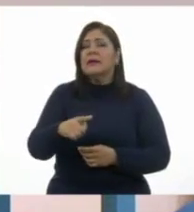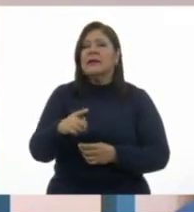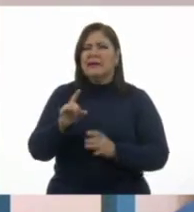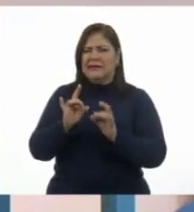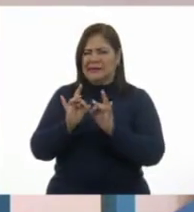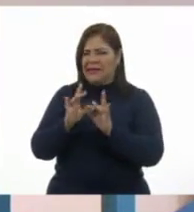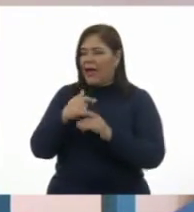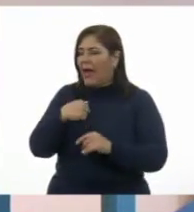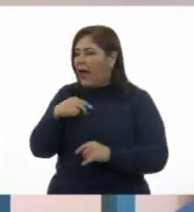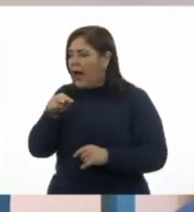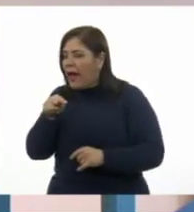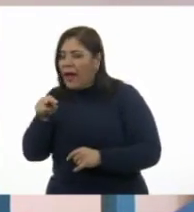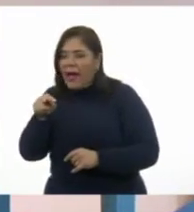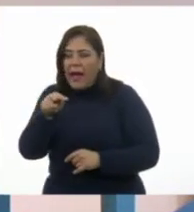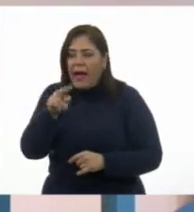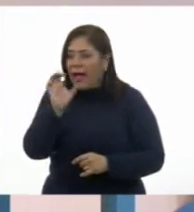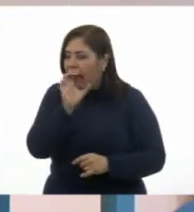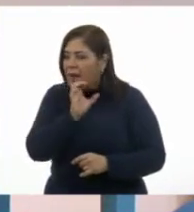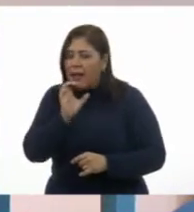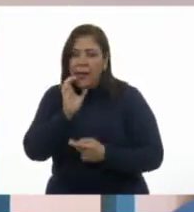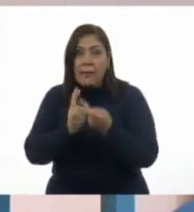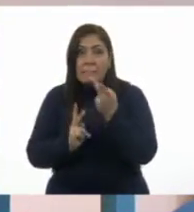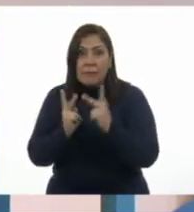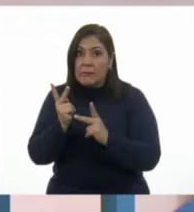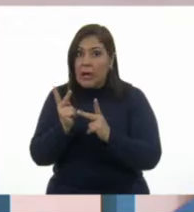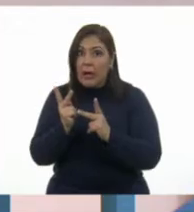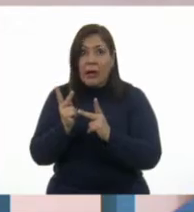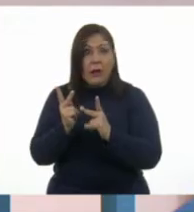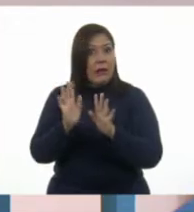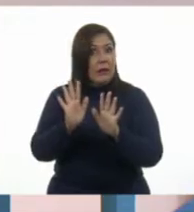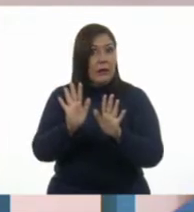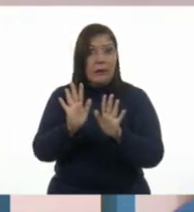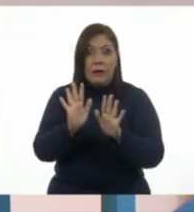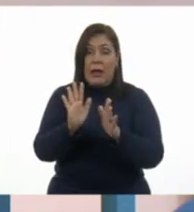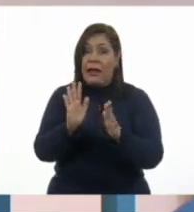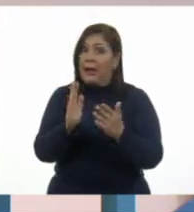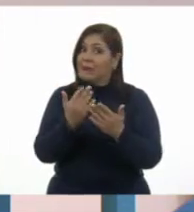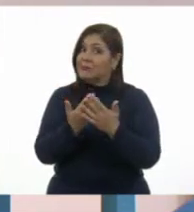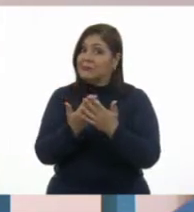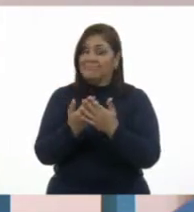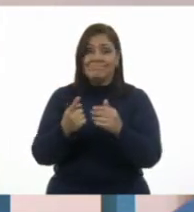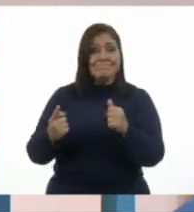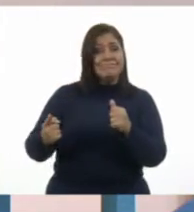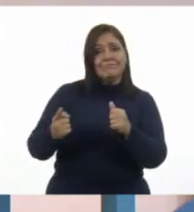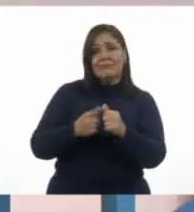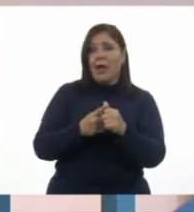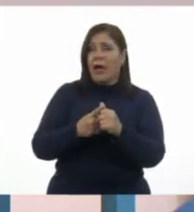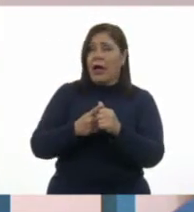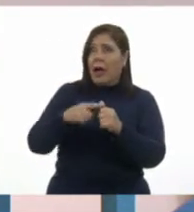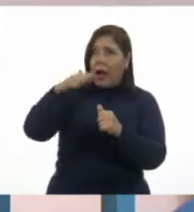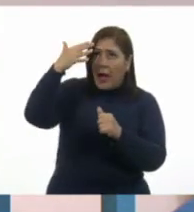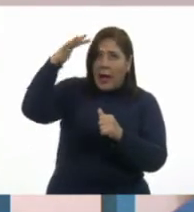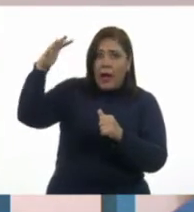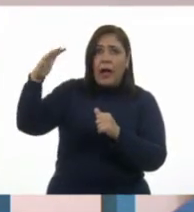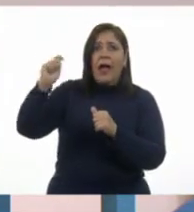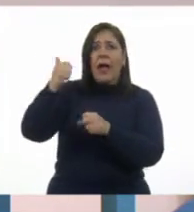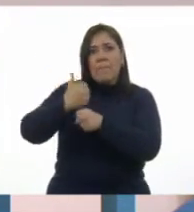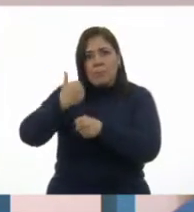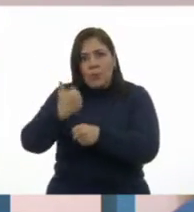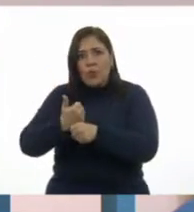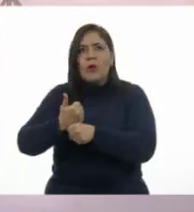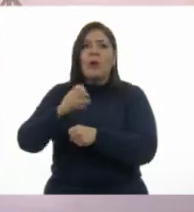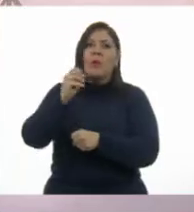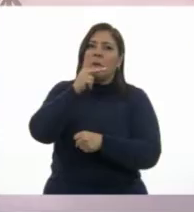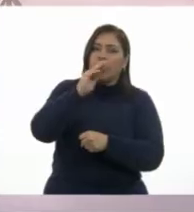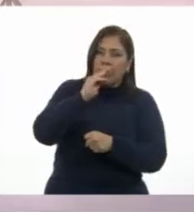sienten alguna curiosidad por una planta, tienen que preguntarle a los papás, a los abuelos, para que no les pase lo que me